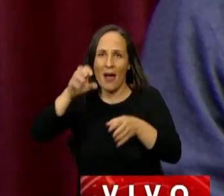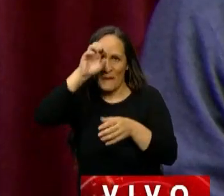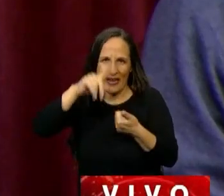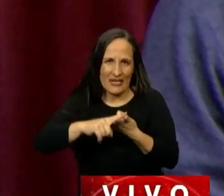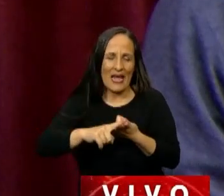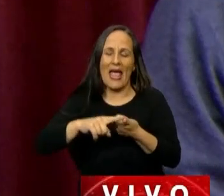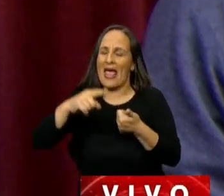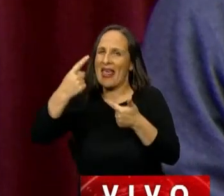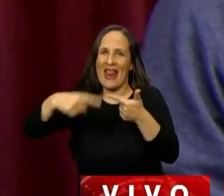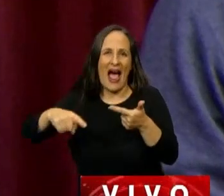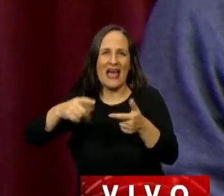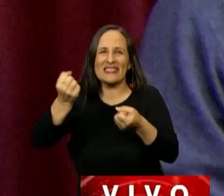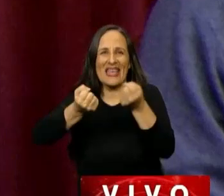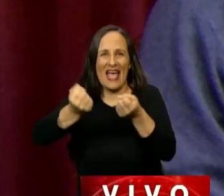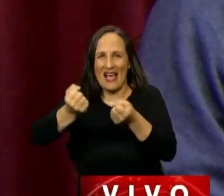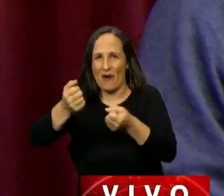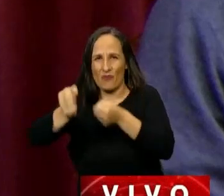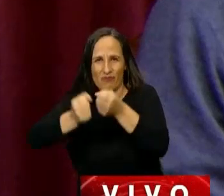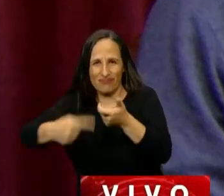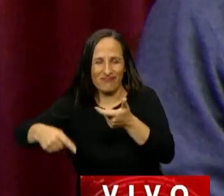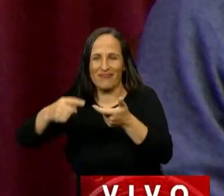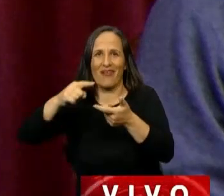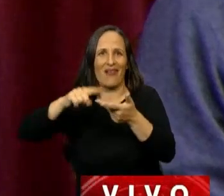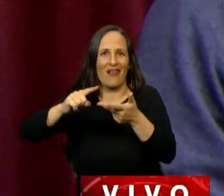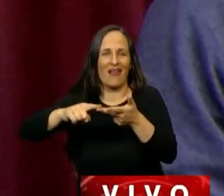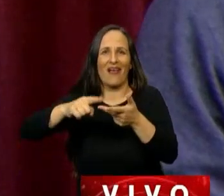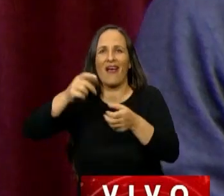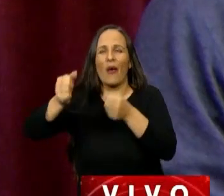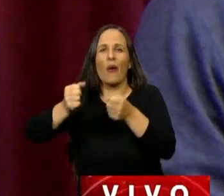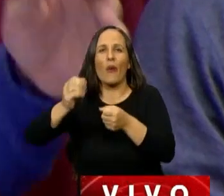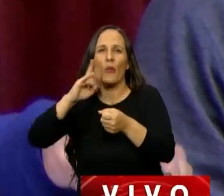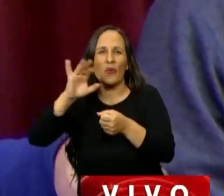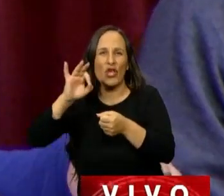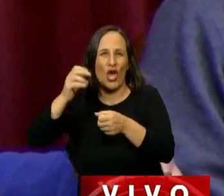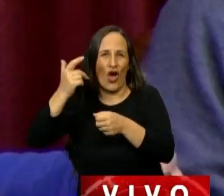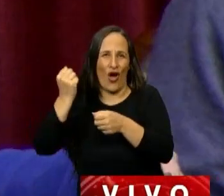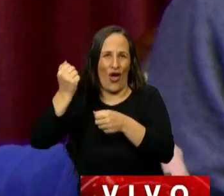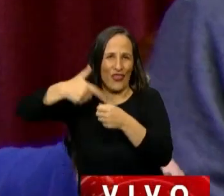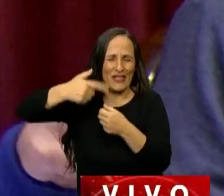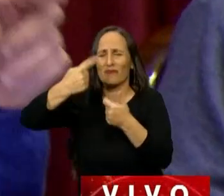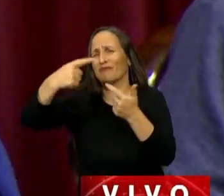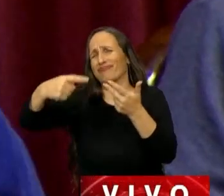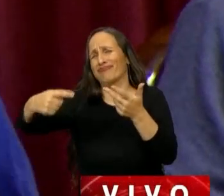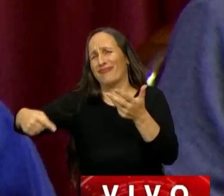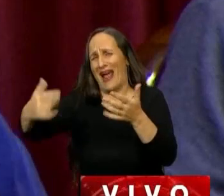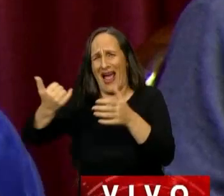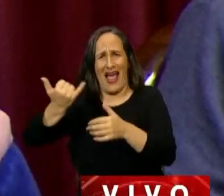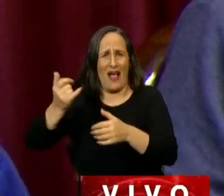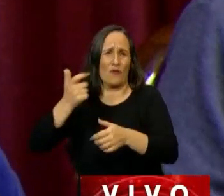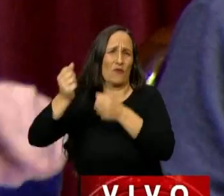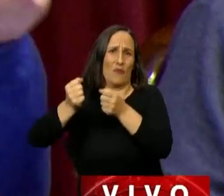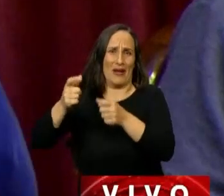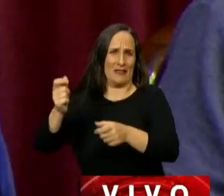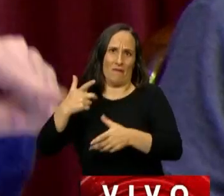del conocimiento, autopartistas, las empresas ligadas al biodiesel, por mencionar solamente algunos. Y son estos mismos